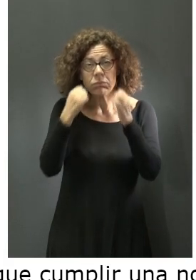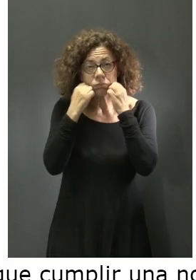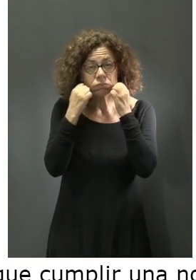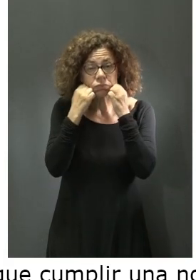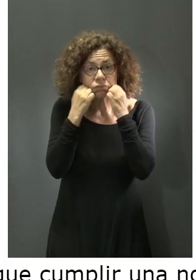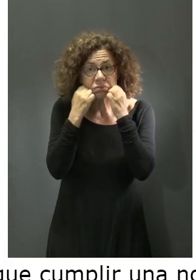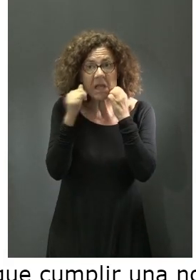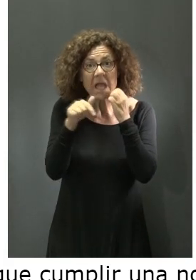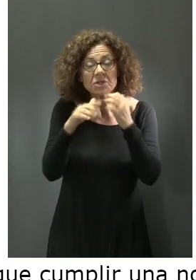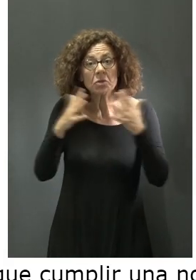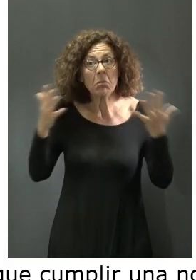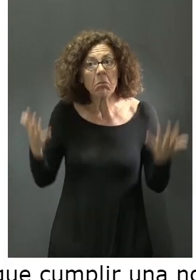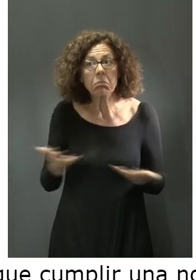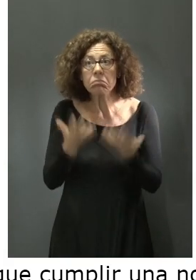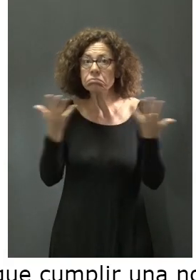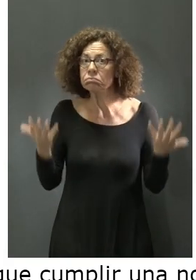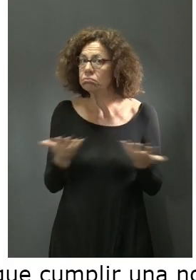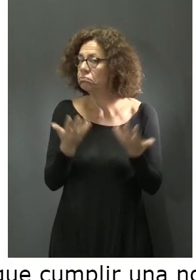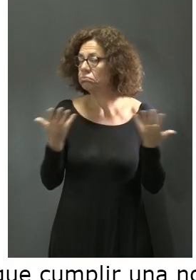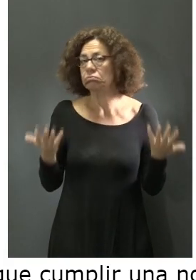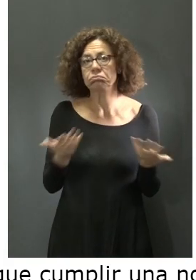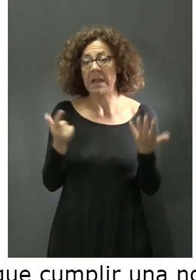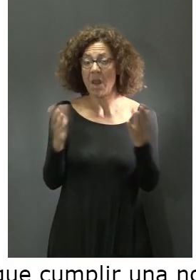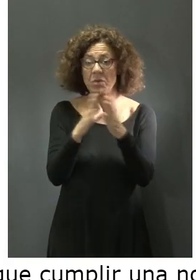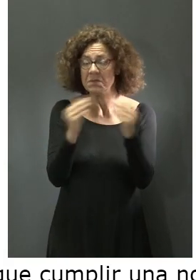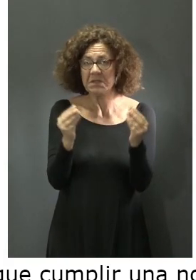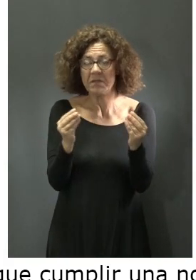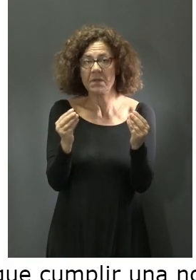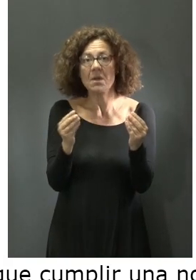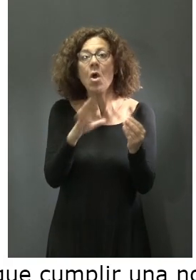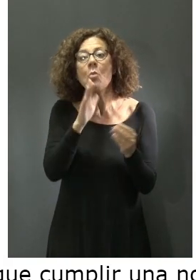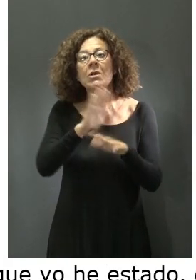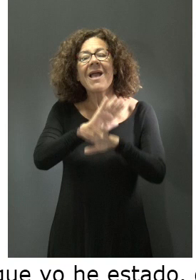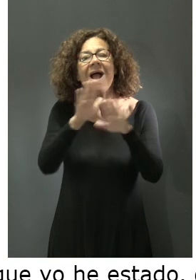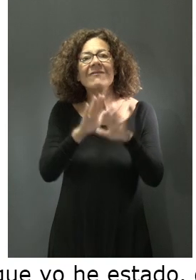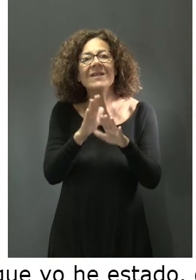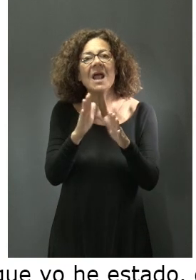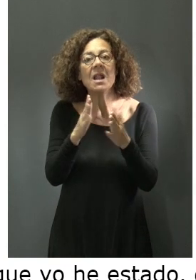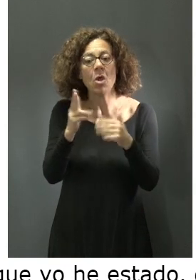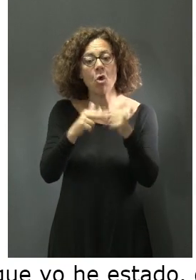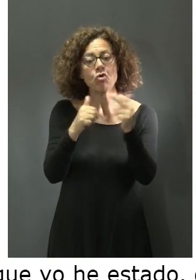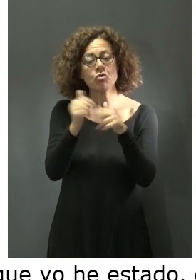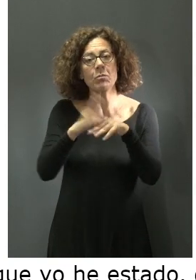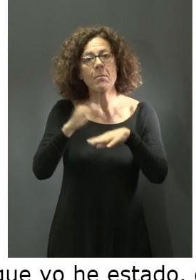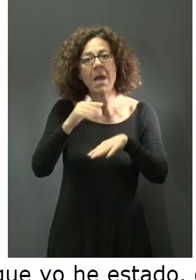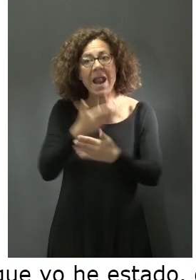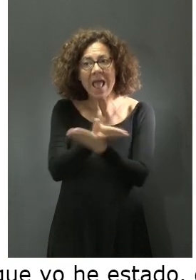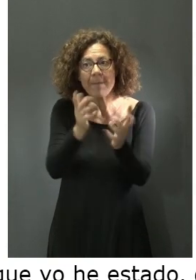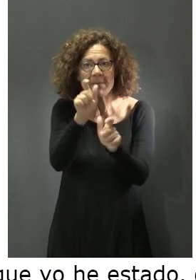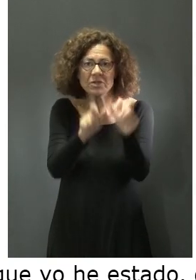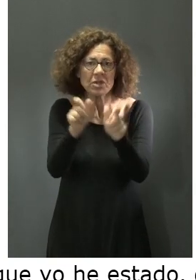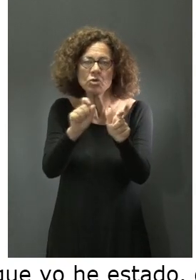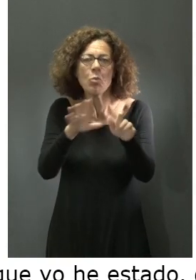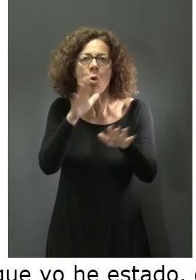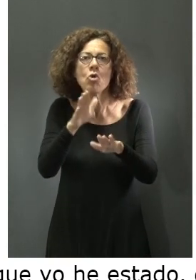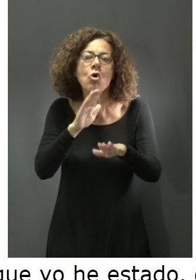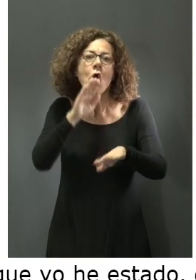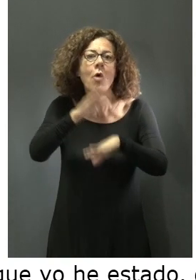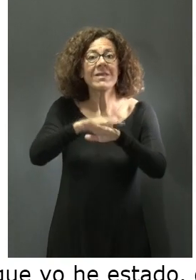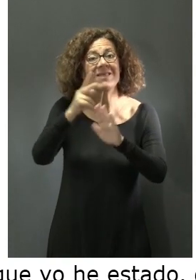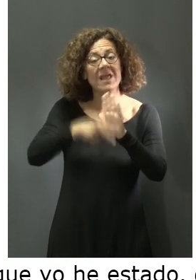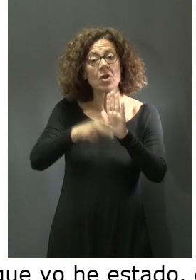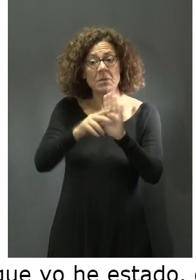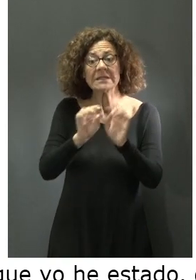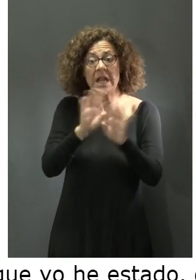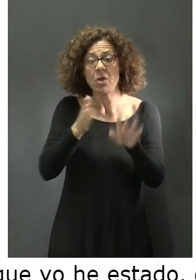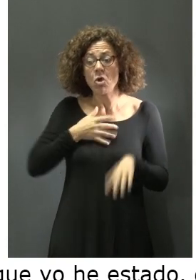hayan fomentado en la universidad. Sí, porque al final Y construimos para las personas, ¿no? No para cumplir una norma. claro,